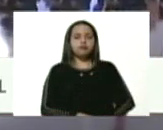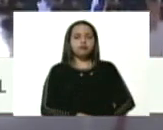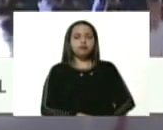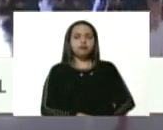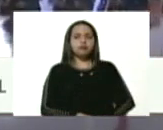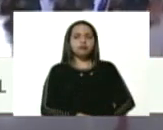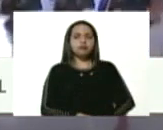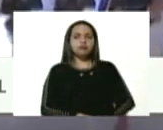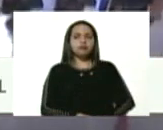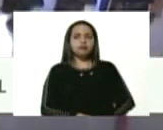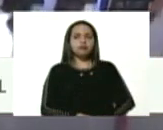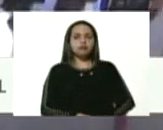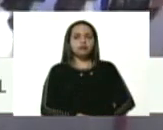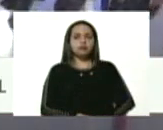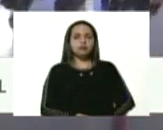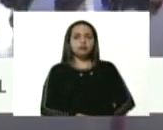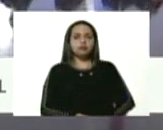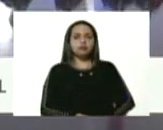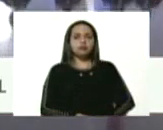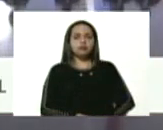La era